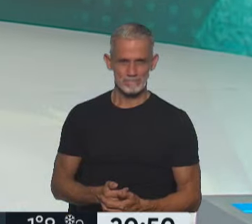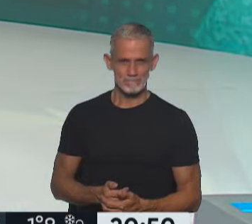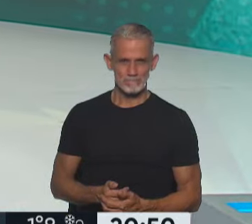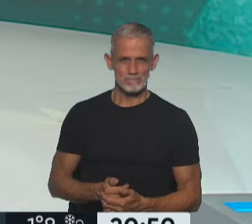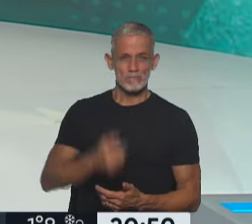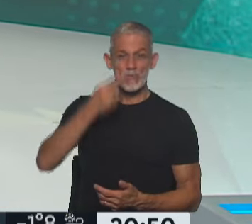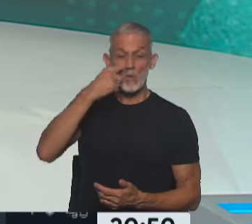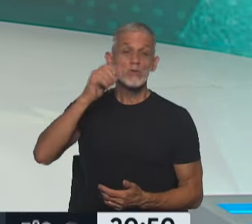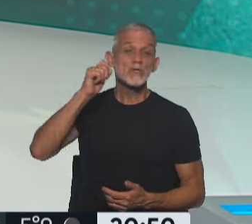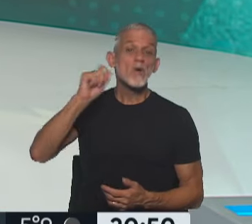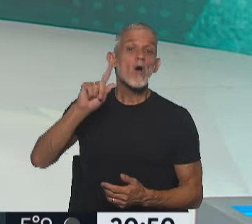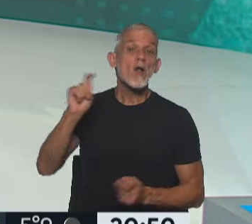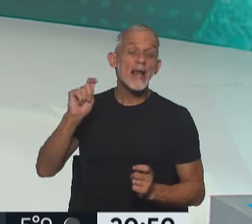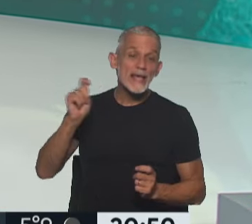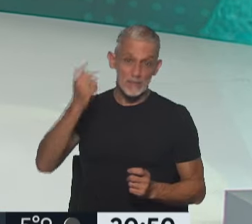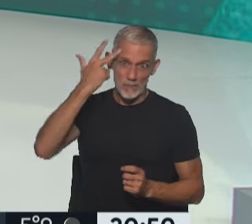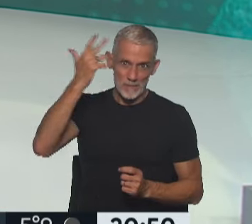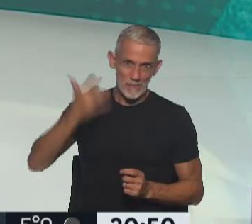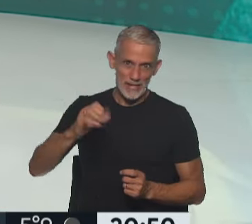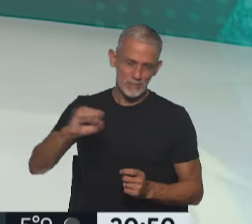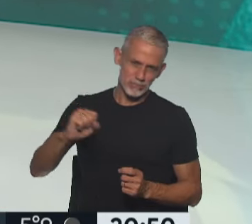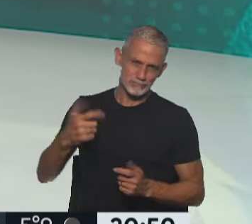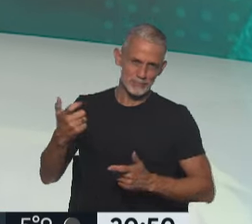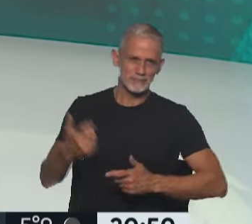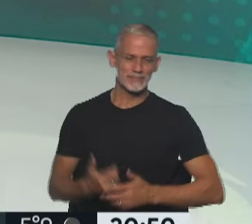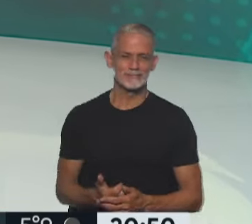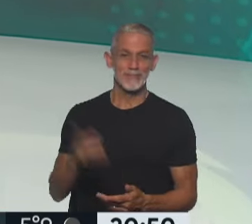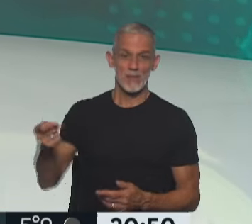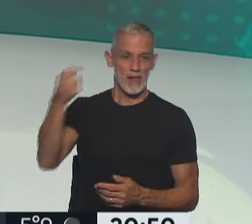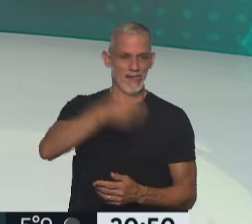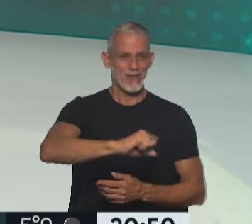norteamericano, que Lionel Messi hizo la asistencia de tiro libre.